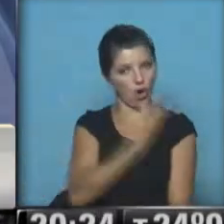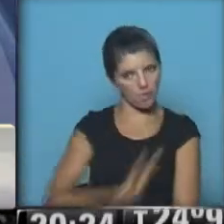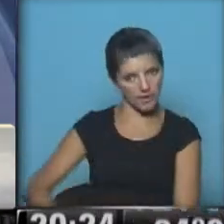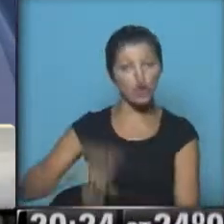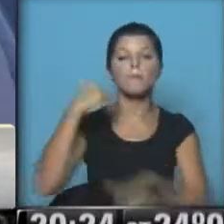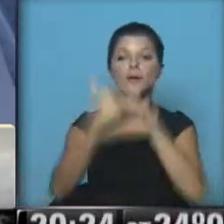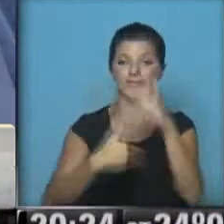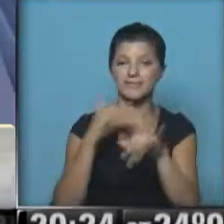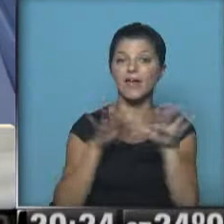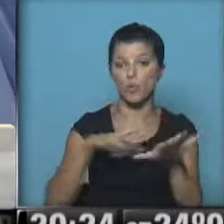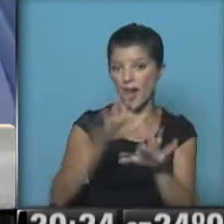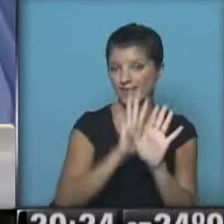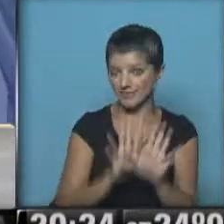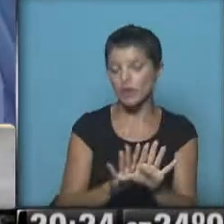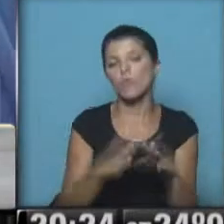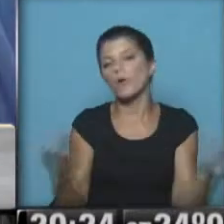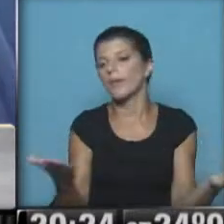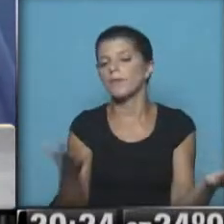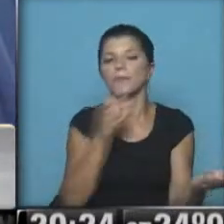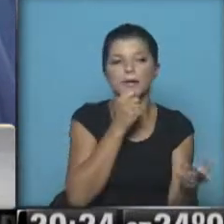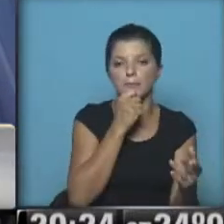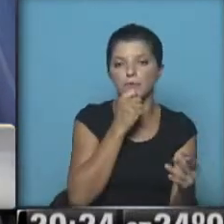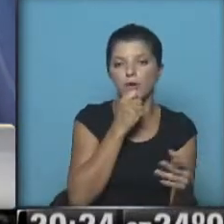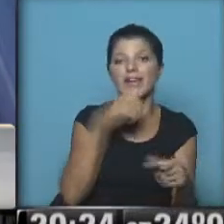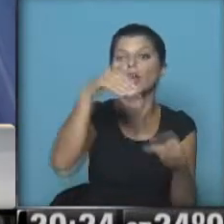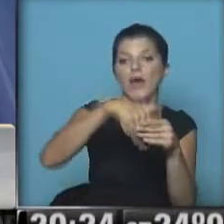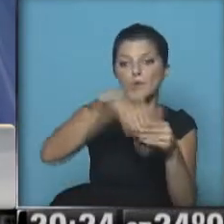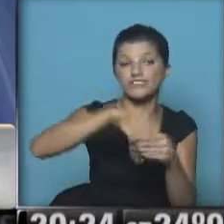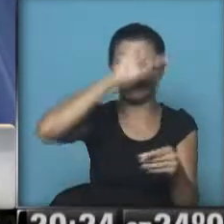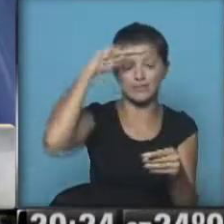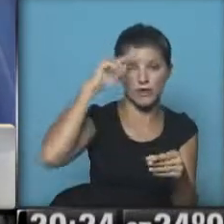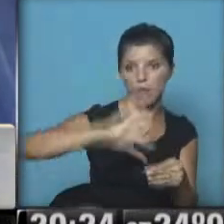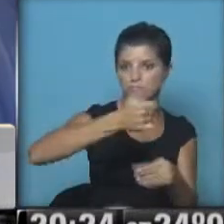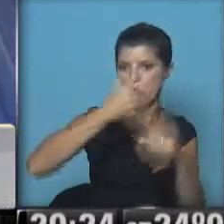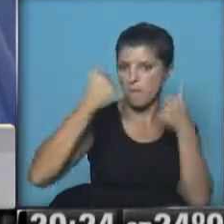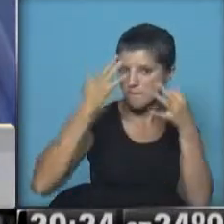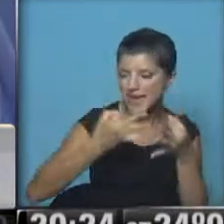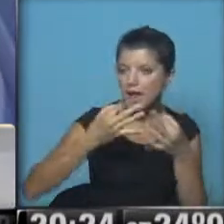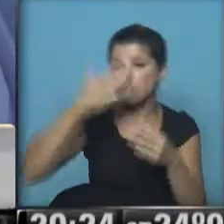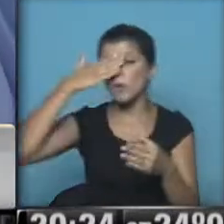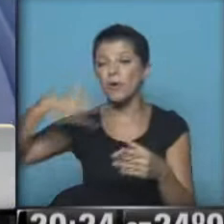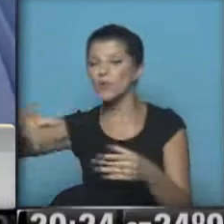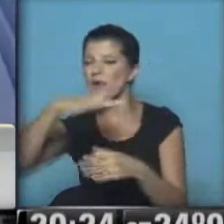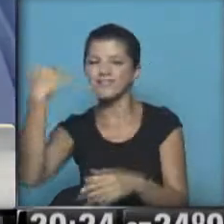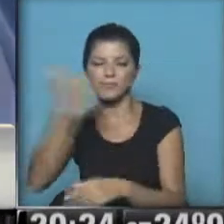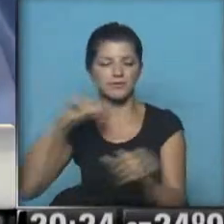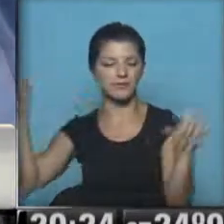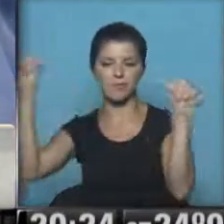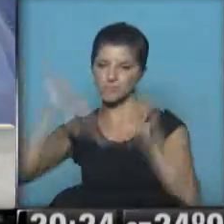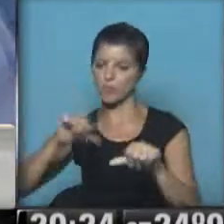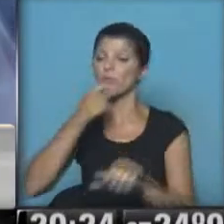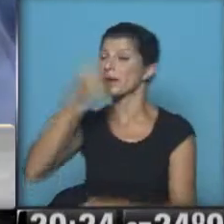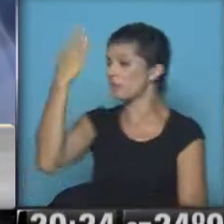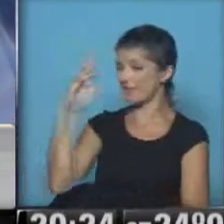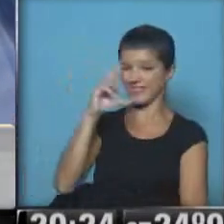progresistas en la región. Pueden ganar fuertemente en lo nacional, pero después pierden ciudades fundamentales, como le pasó a Rafael